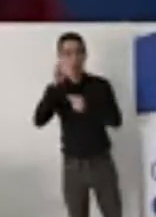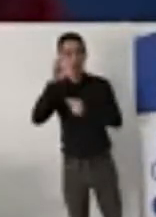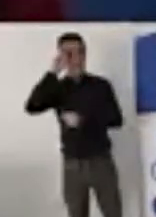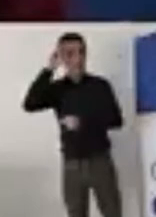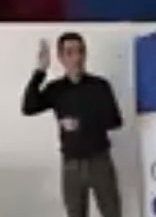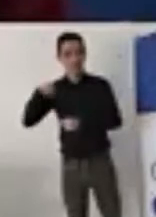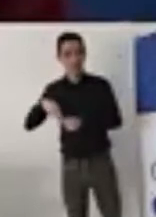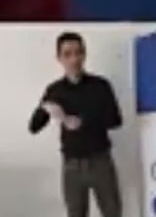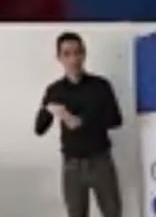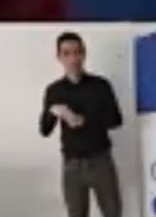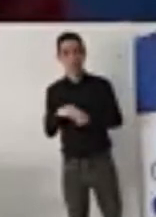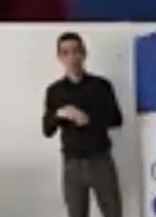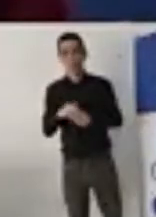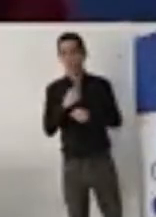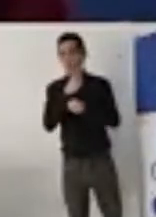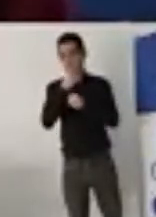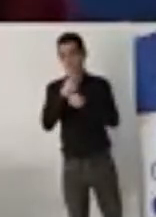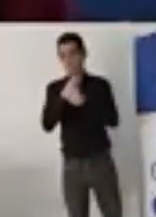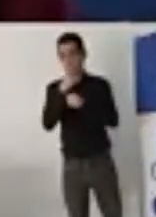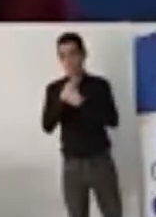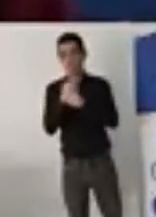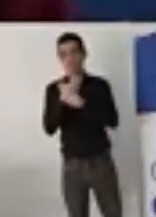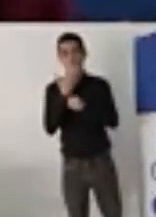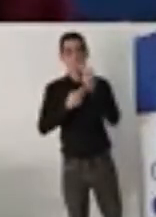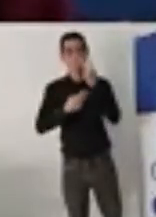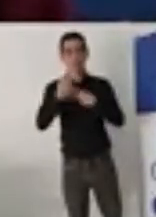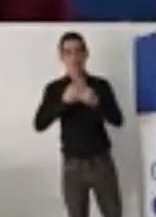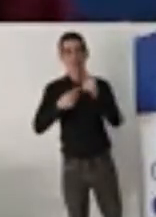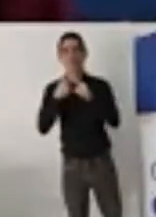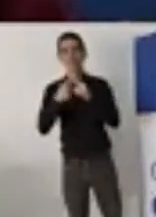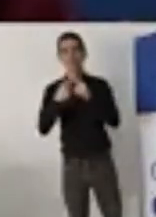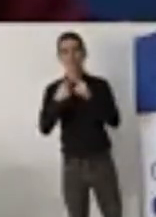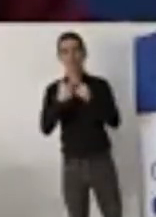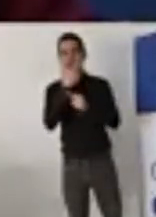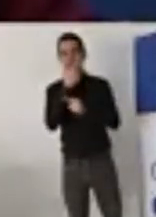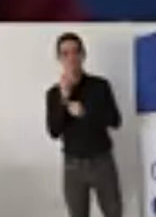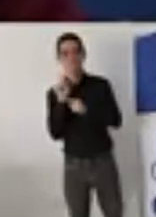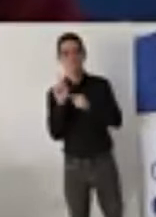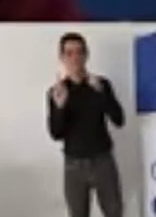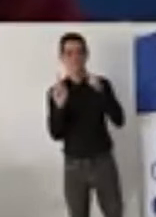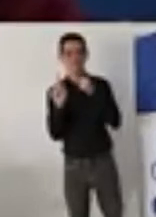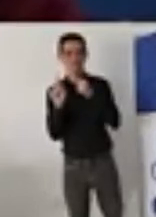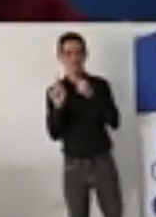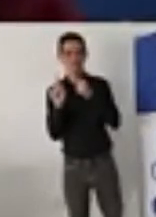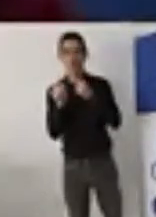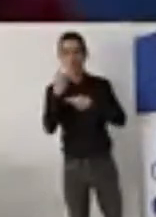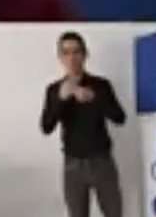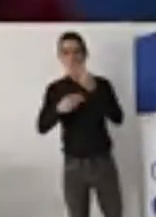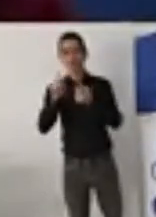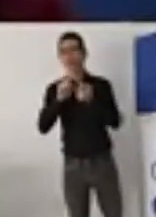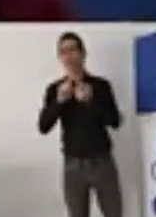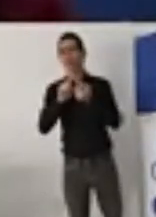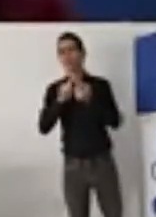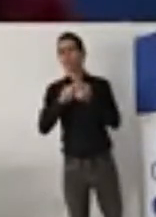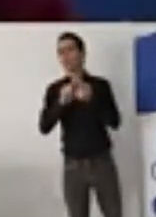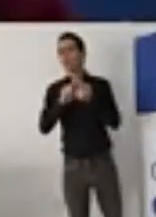a nuestro conferencista magistral, quien nos visita desde Colombia, aprovechando estos